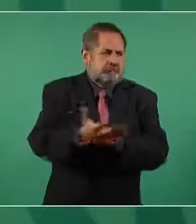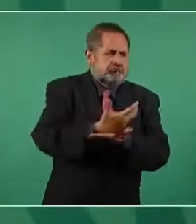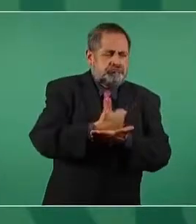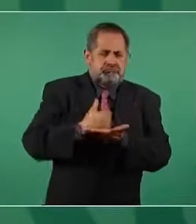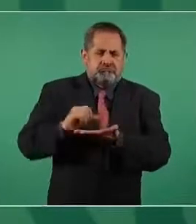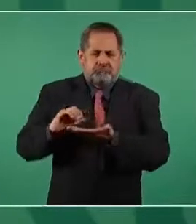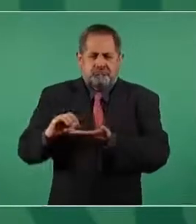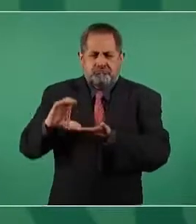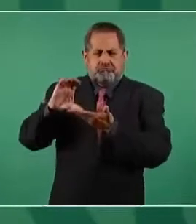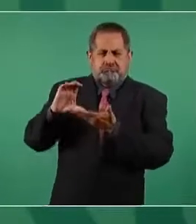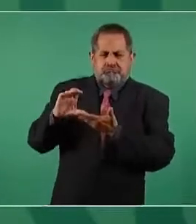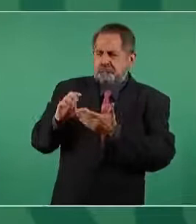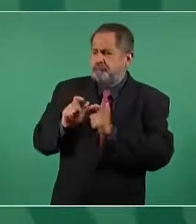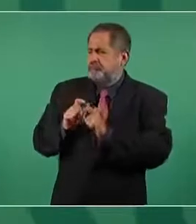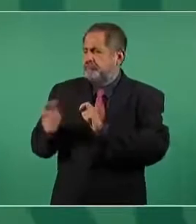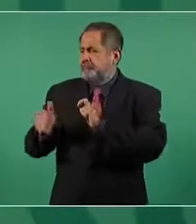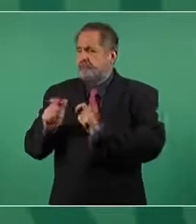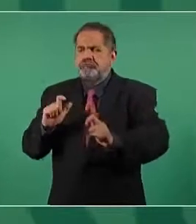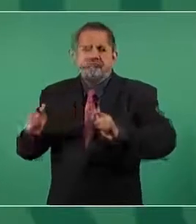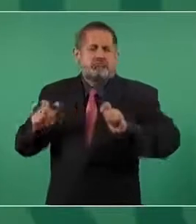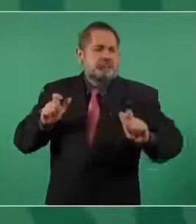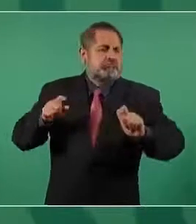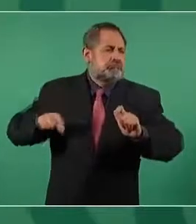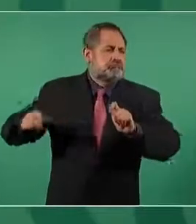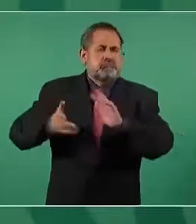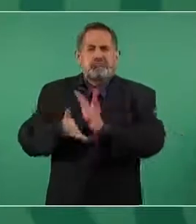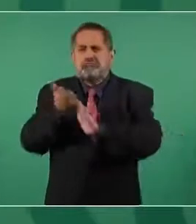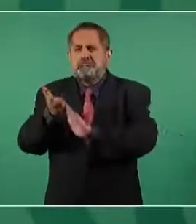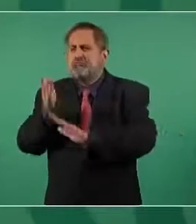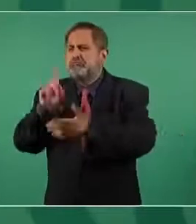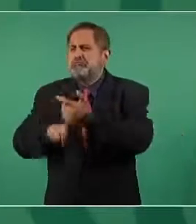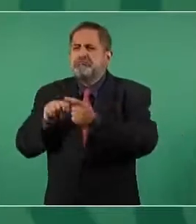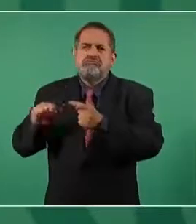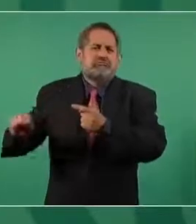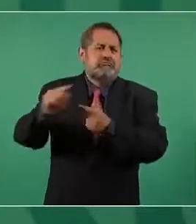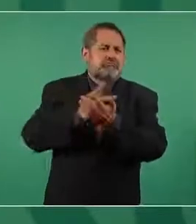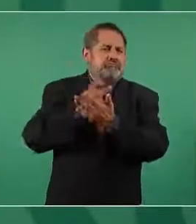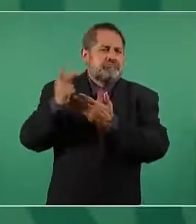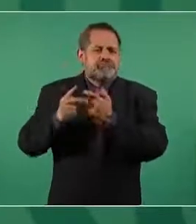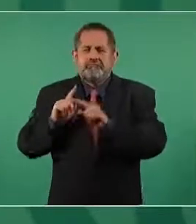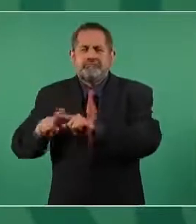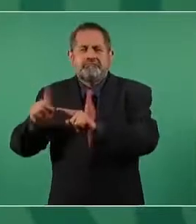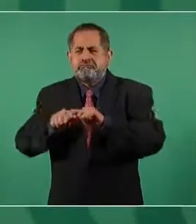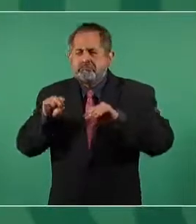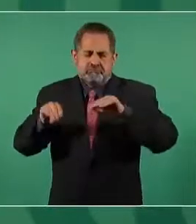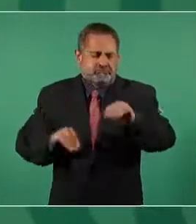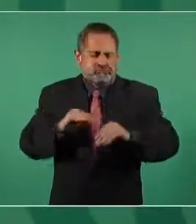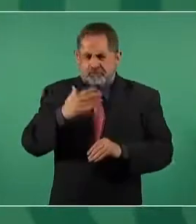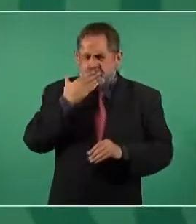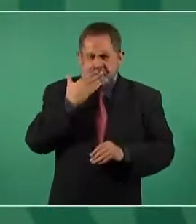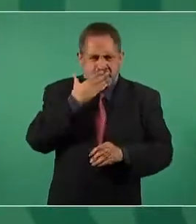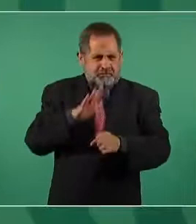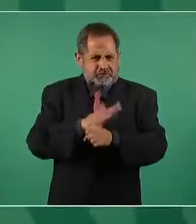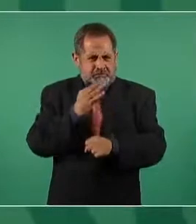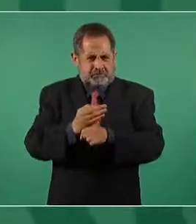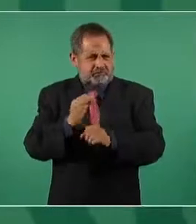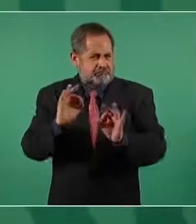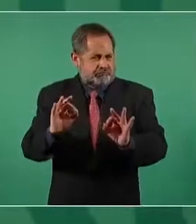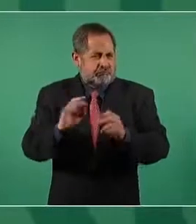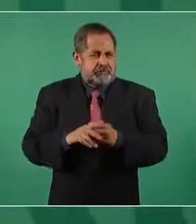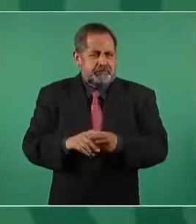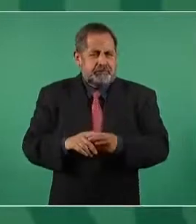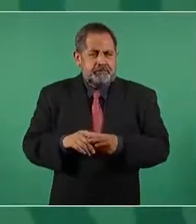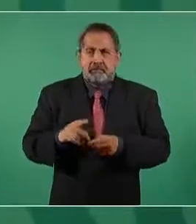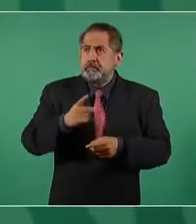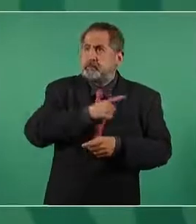para financiar obras, programas, no aumenta